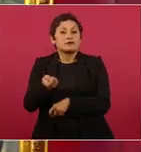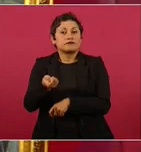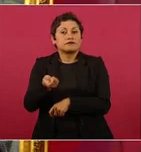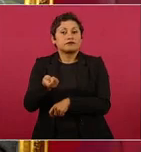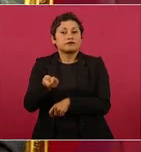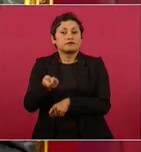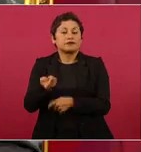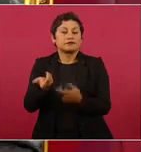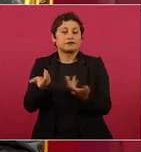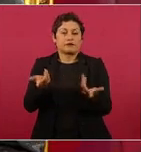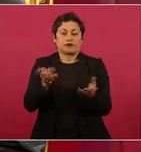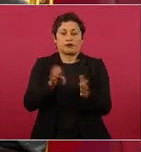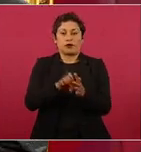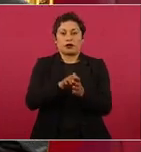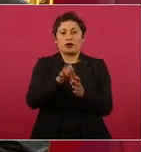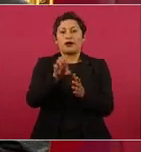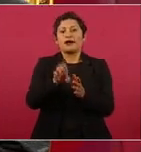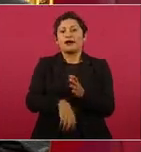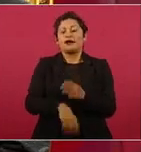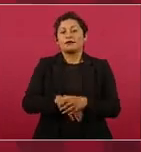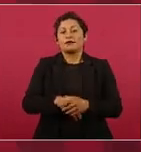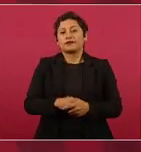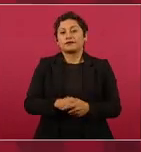para ser